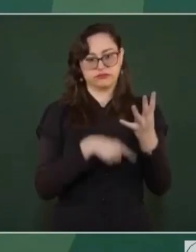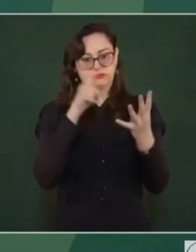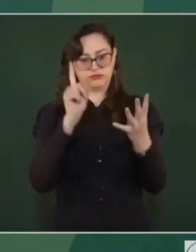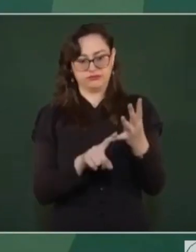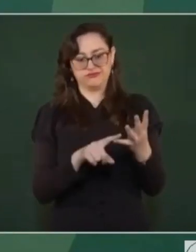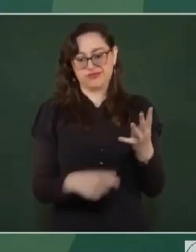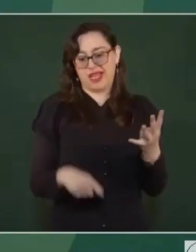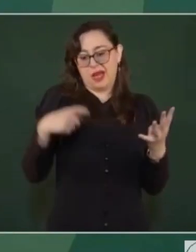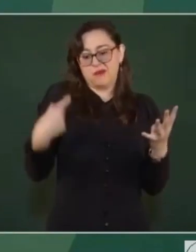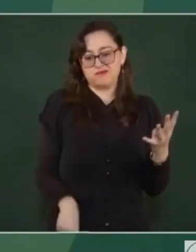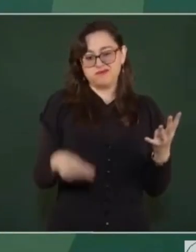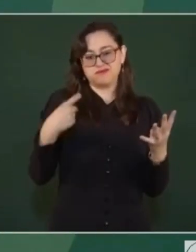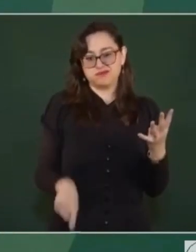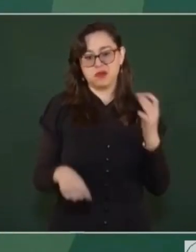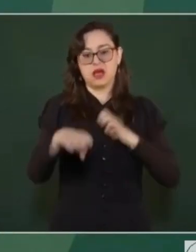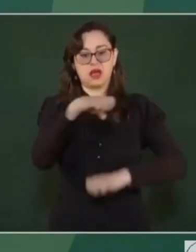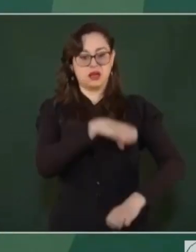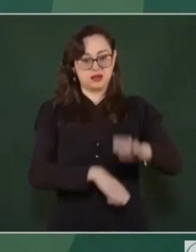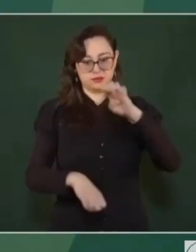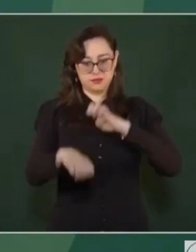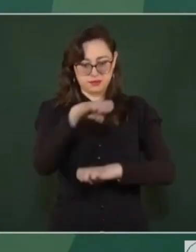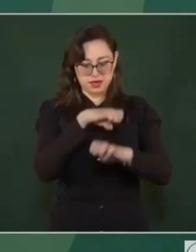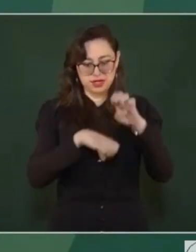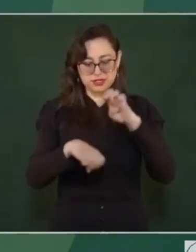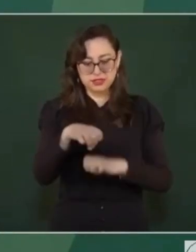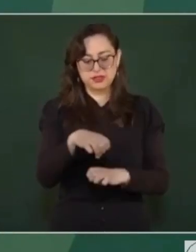cúpulas empresariales.